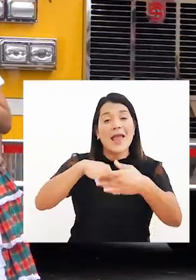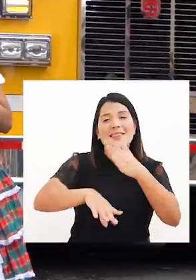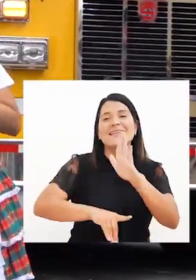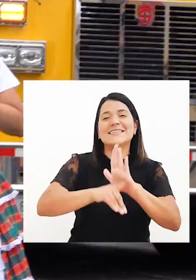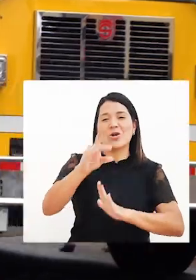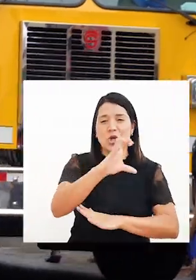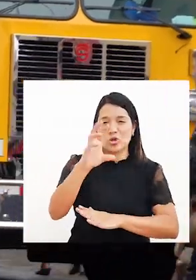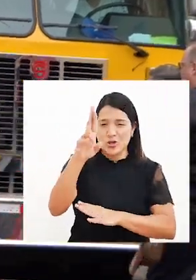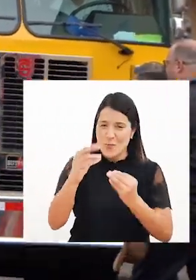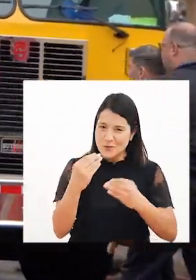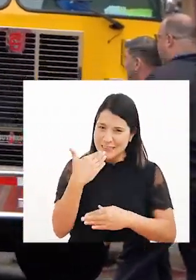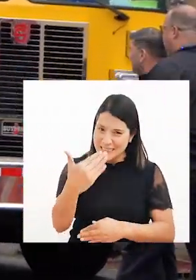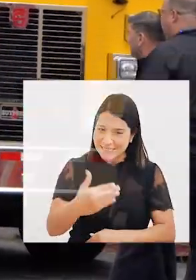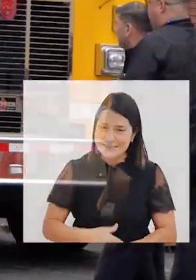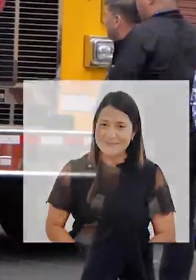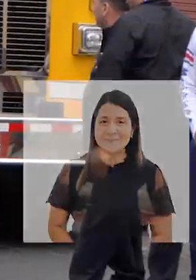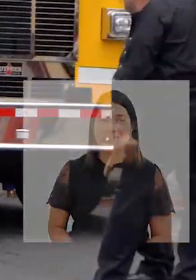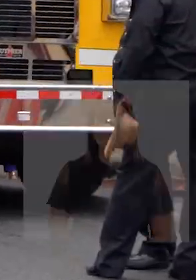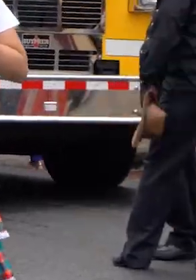Muchas gracias.